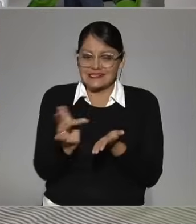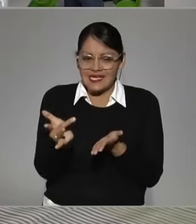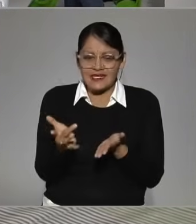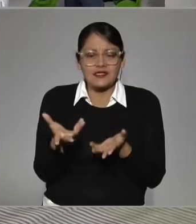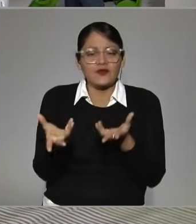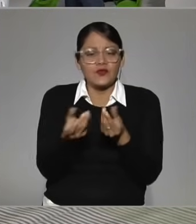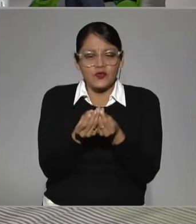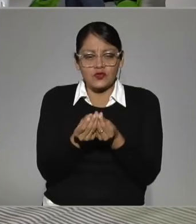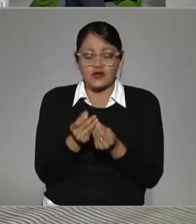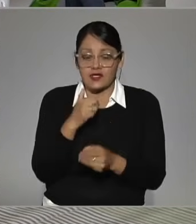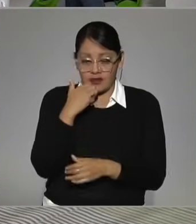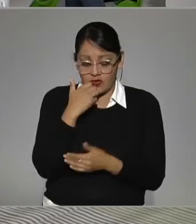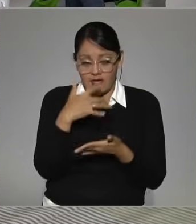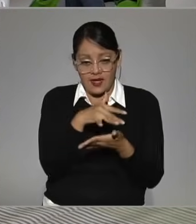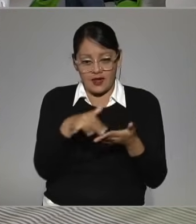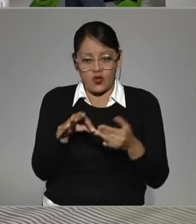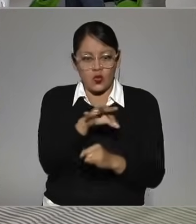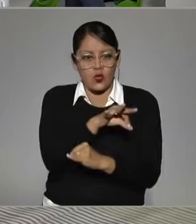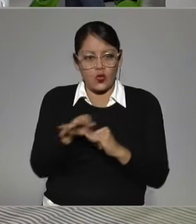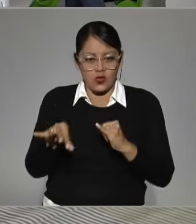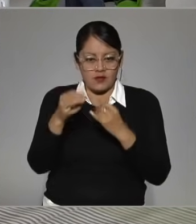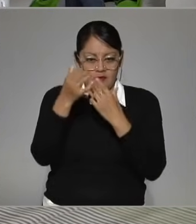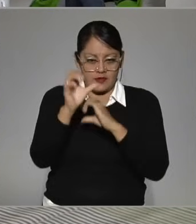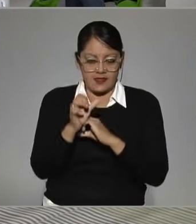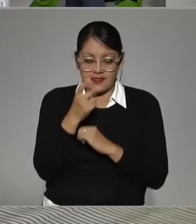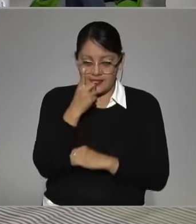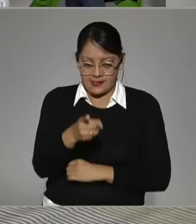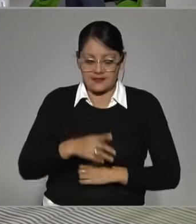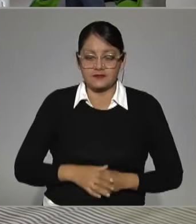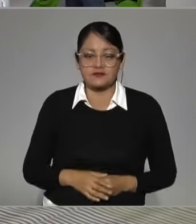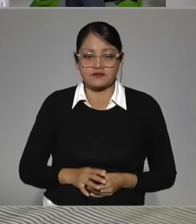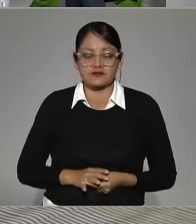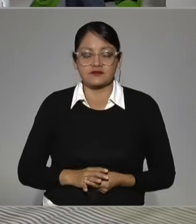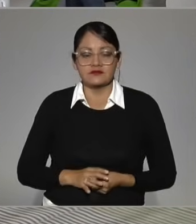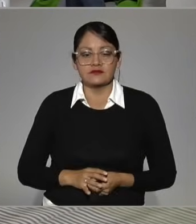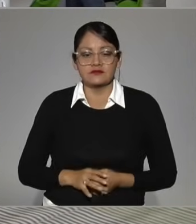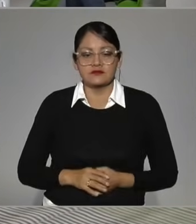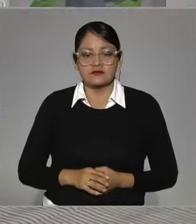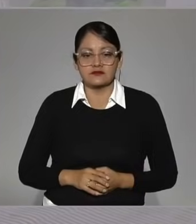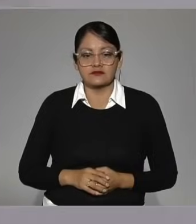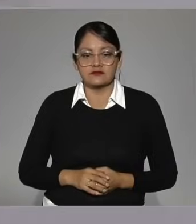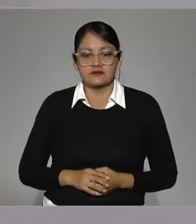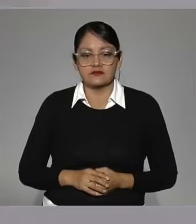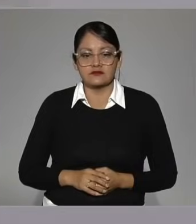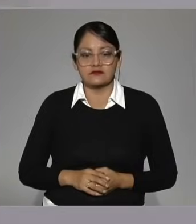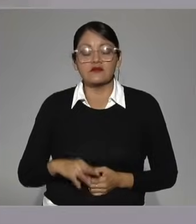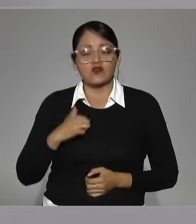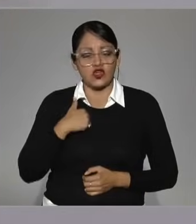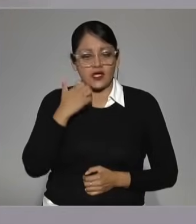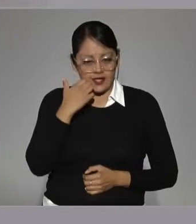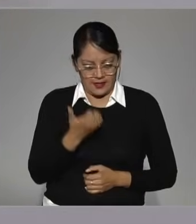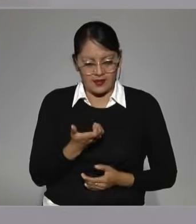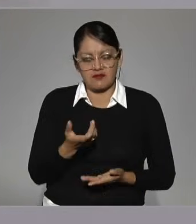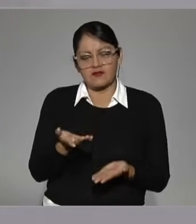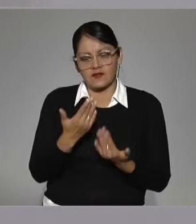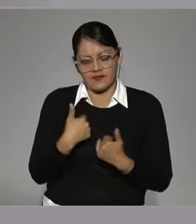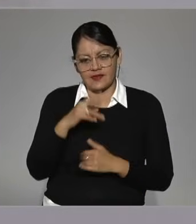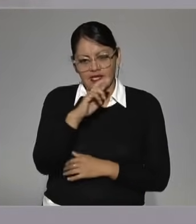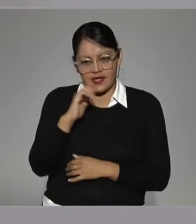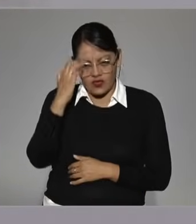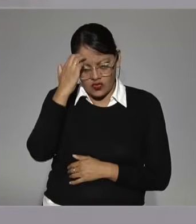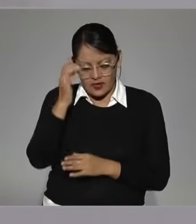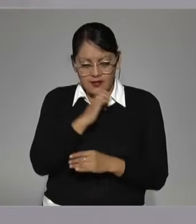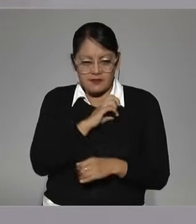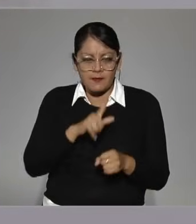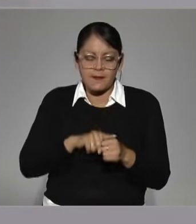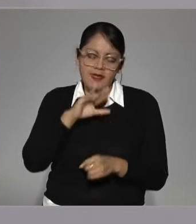con nosotros. Quiero leer también por último un último comentario que dice, aquí está. Me gustaría que le pudieran mandar un reconocimiento especial